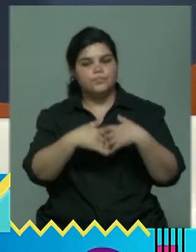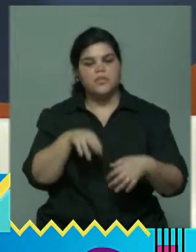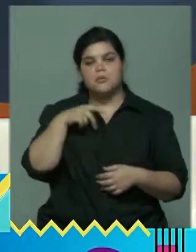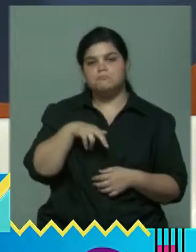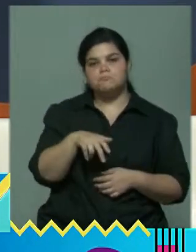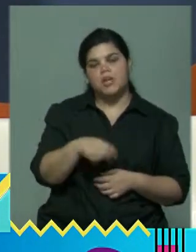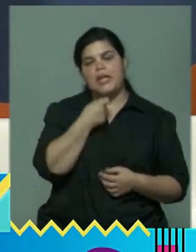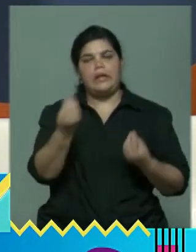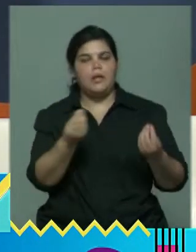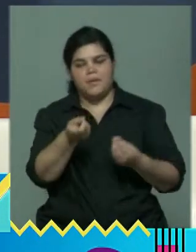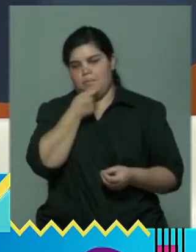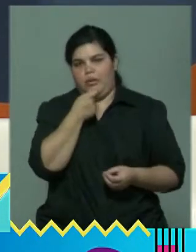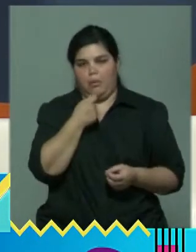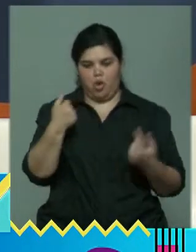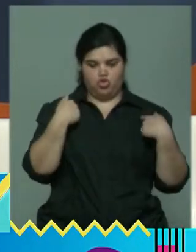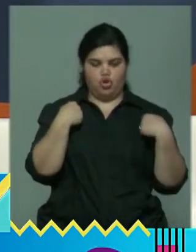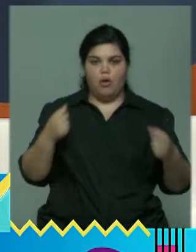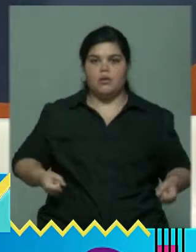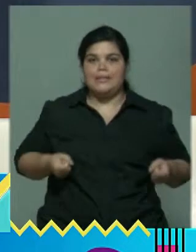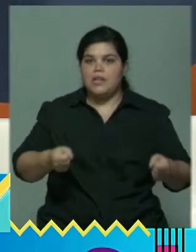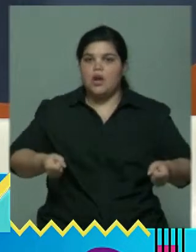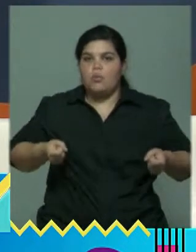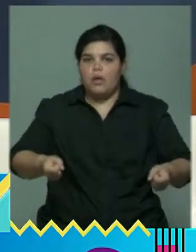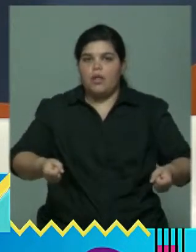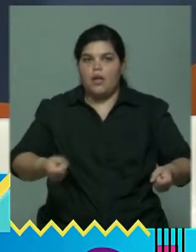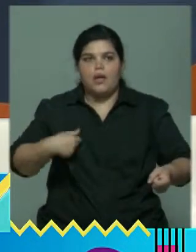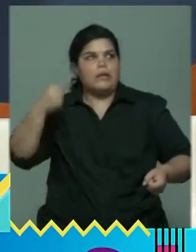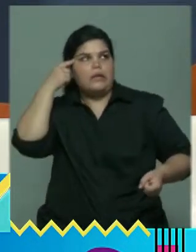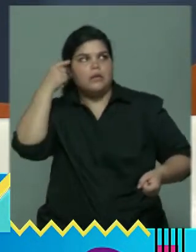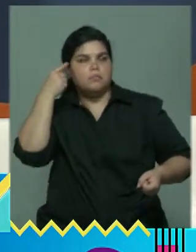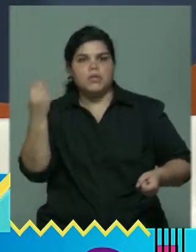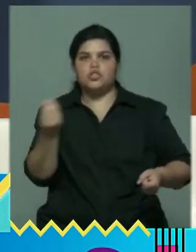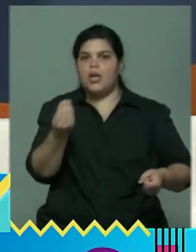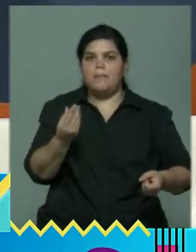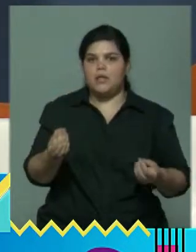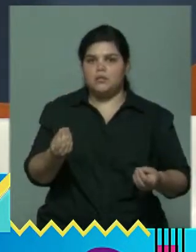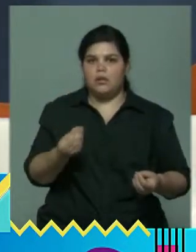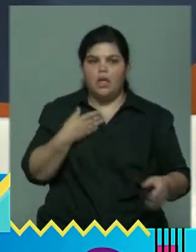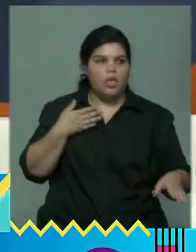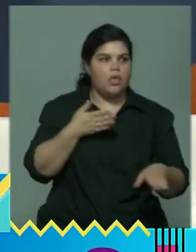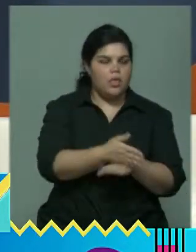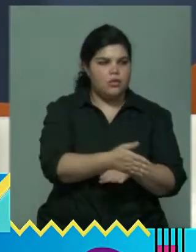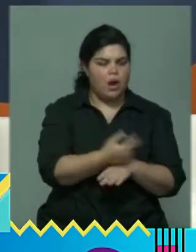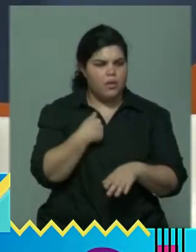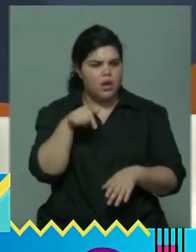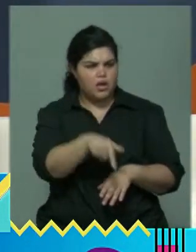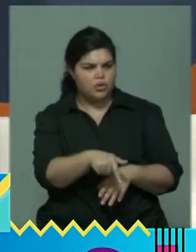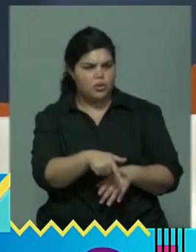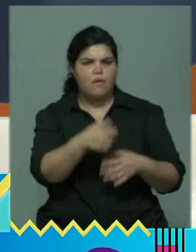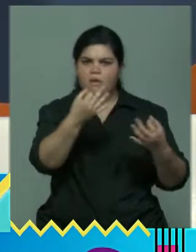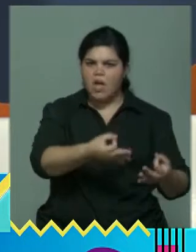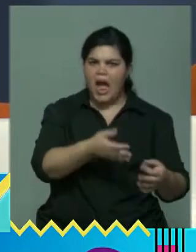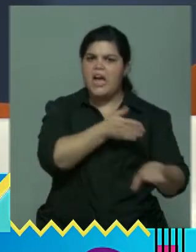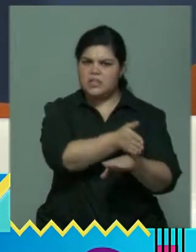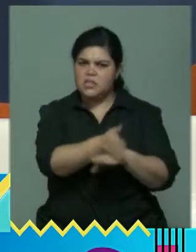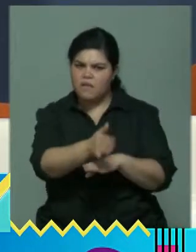en silla de ruedas. Yo por lo menos yo ya lo voy pensando todo el tiempo. Entro al estudio y voy pensando es accesible, no es accesible. O